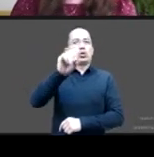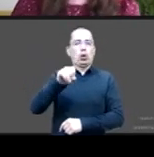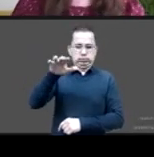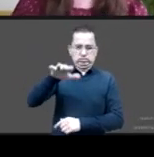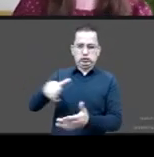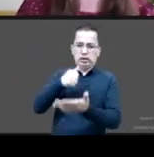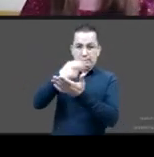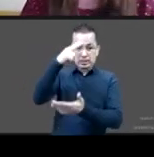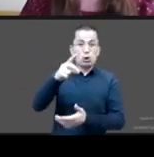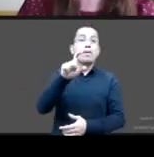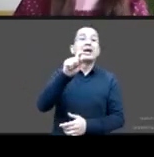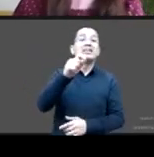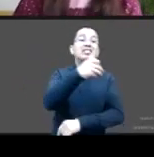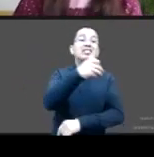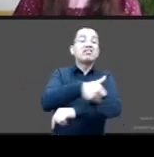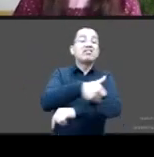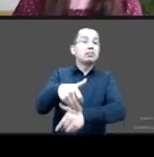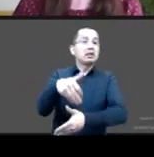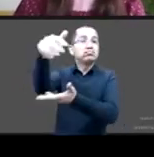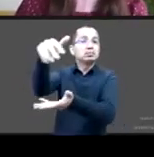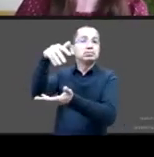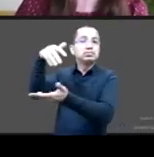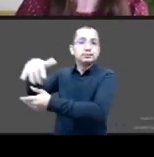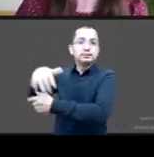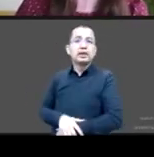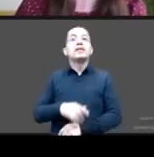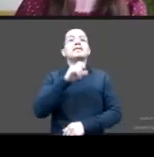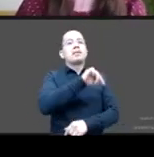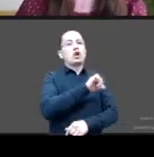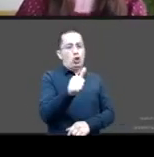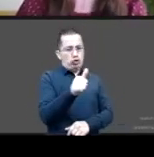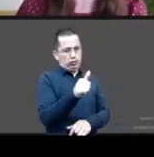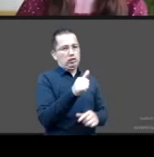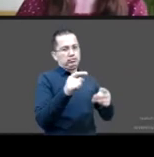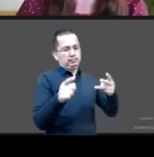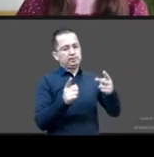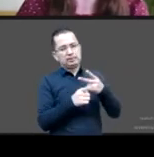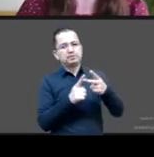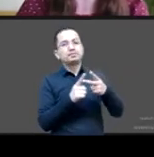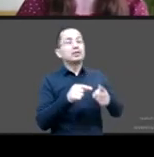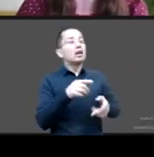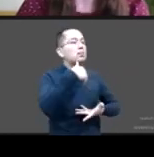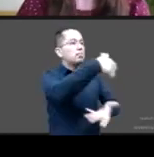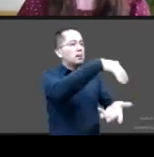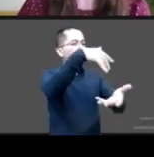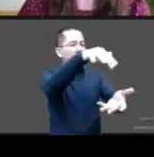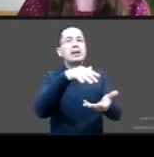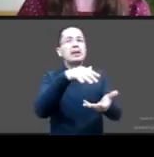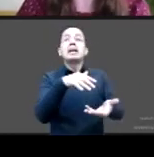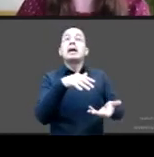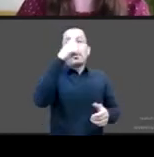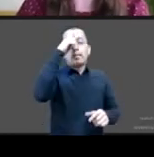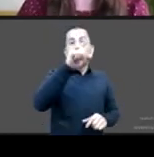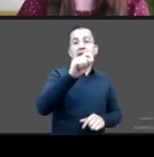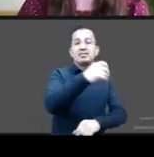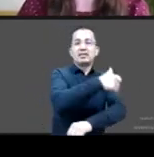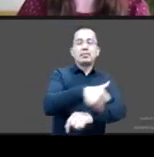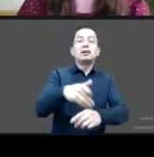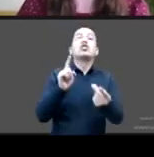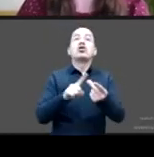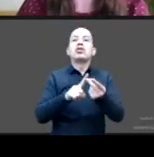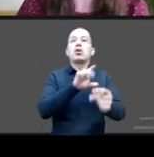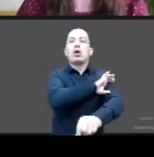de la otra opción tenemos las 20 familias también beneficiadas pero en lo que es la delegación Coajimalta en el caso de estas tres